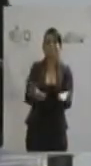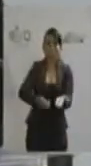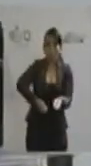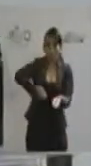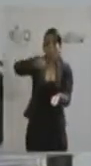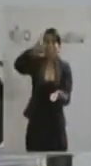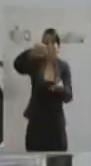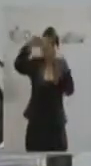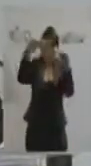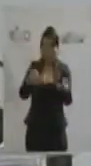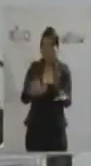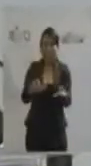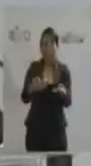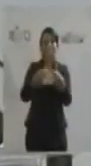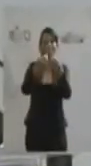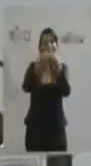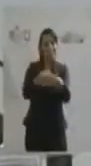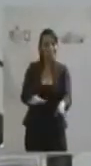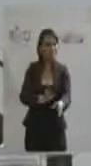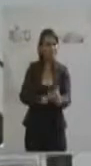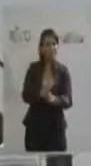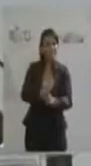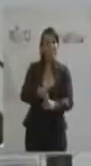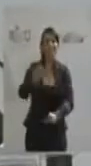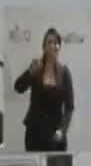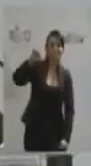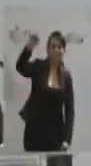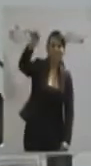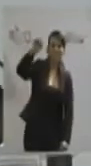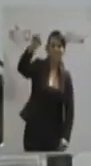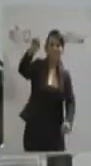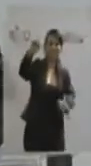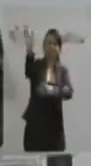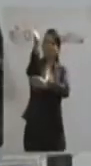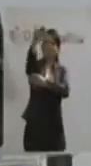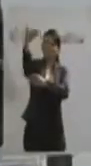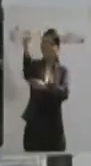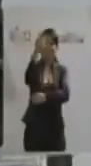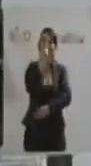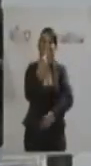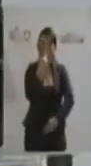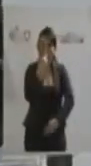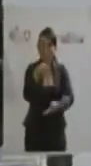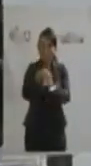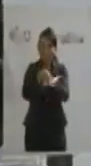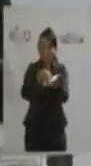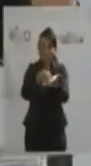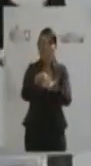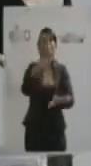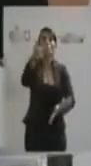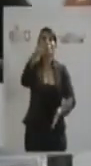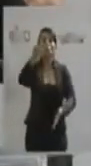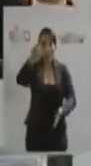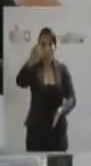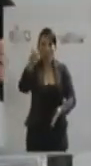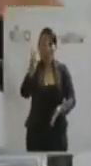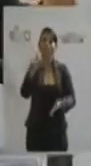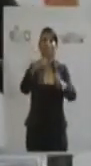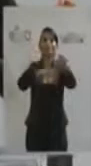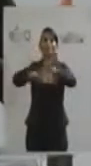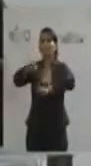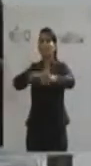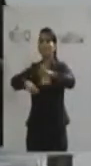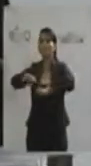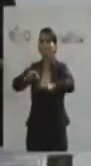Porque antes, cuando los trabajadores estaban inconformes, se iban a la huelga y la empresa ponía sus banderas y todo lo